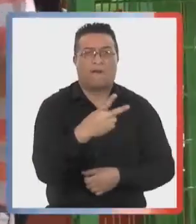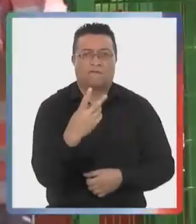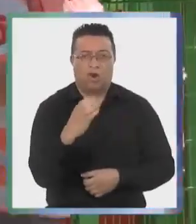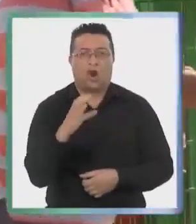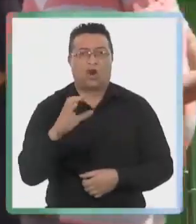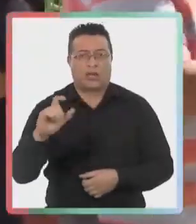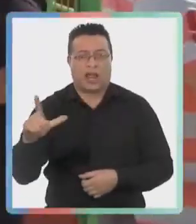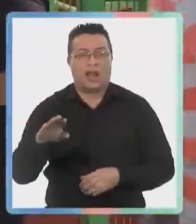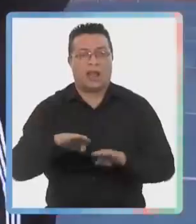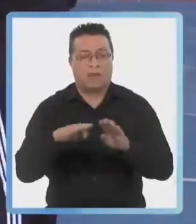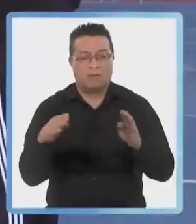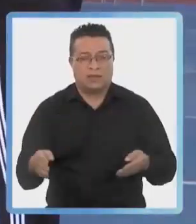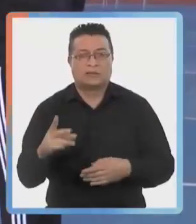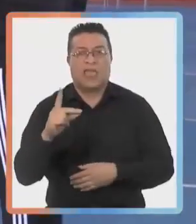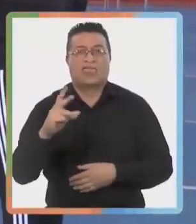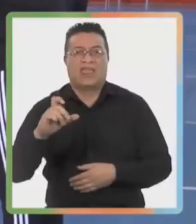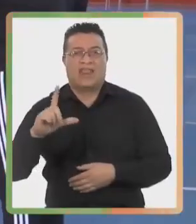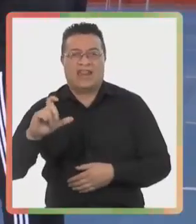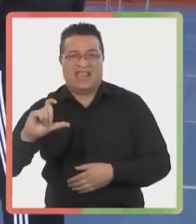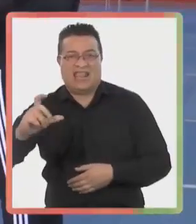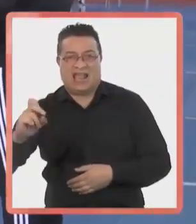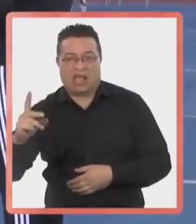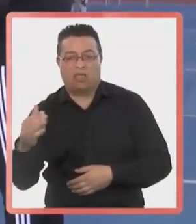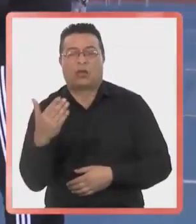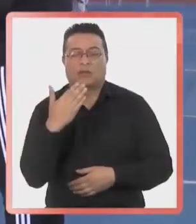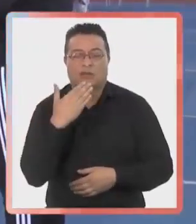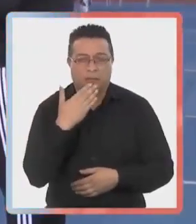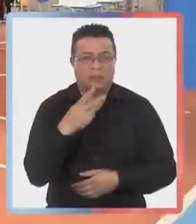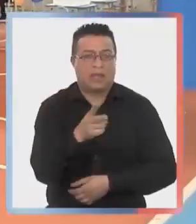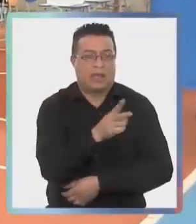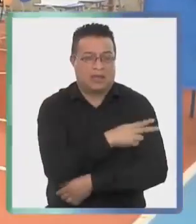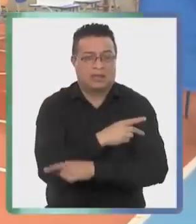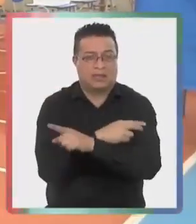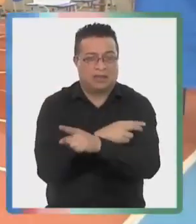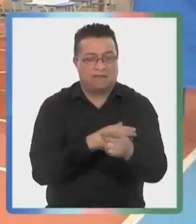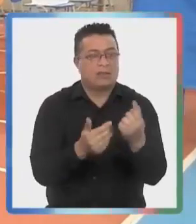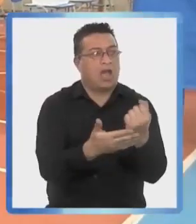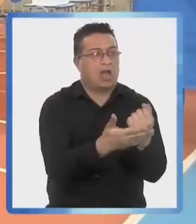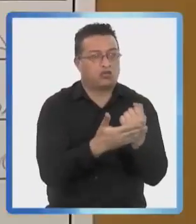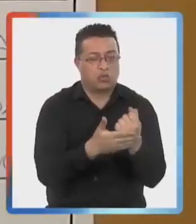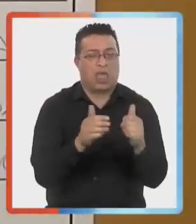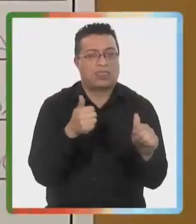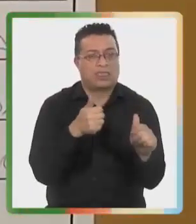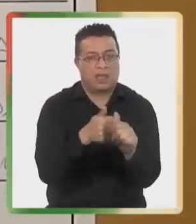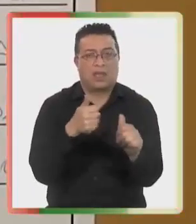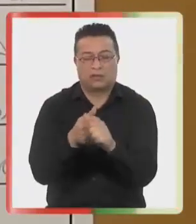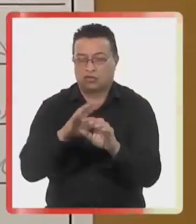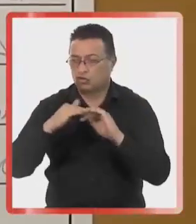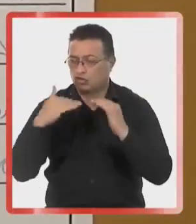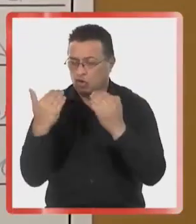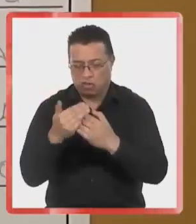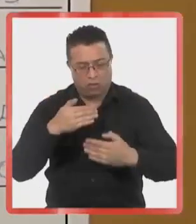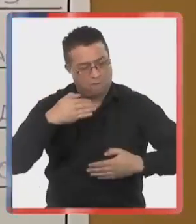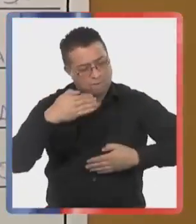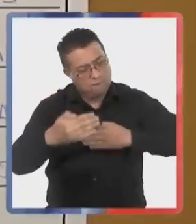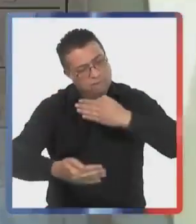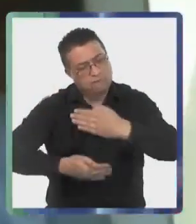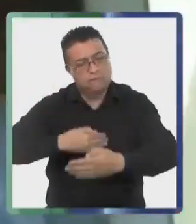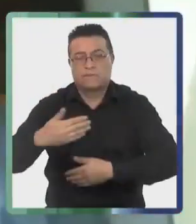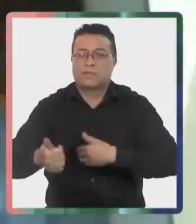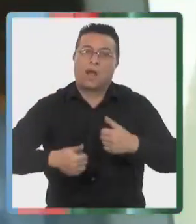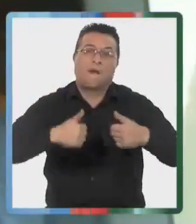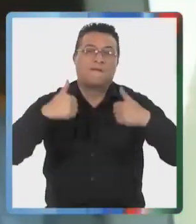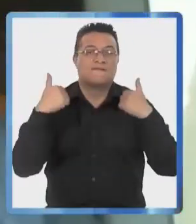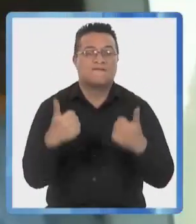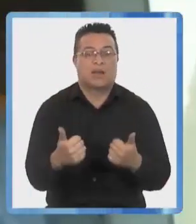vocales de mesa, también los delegados de la Junta Electoral, que son los jefes y sus ayudantes, para que todo este engranaje funcione tan